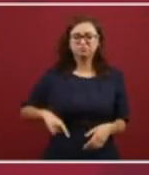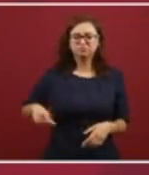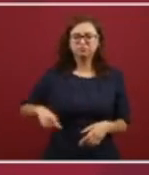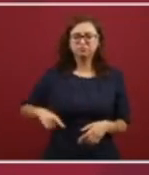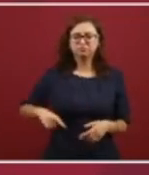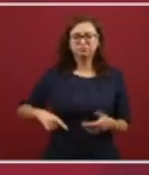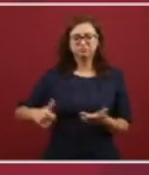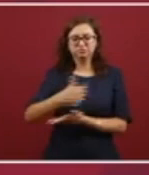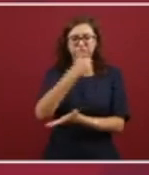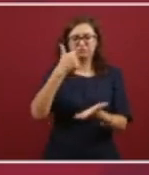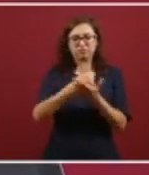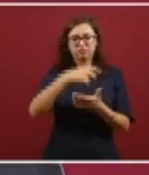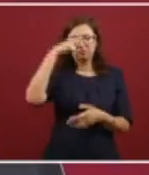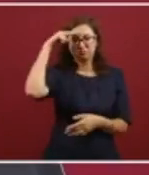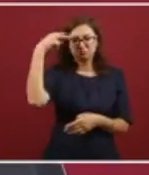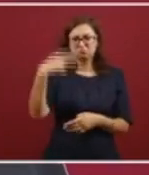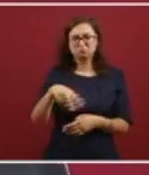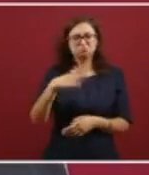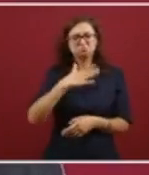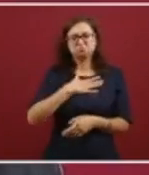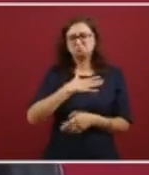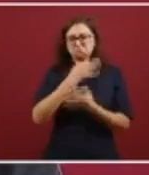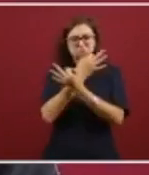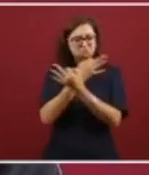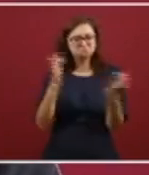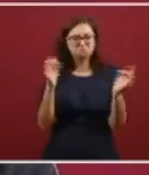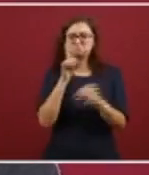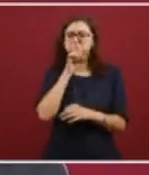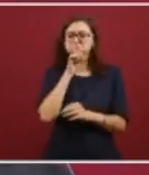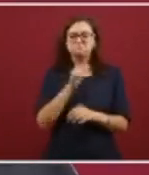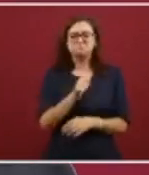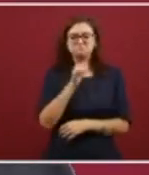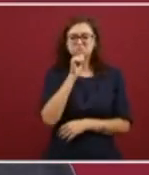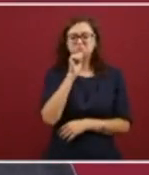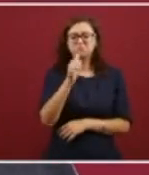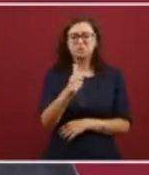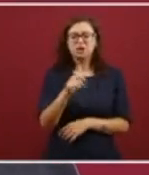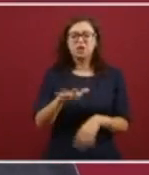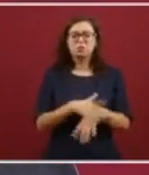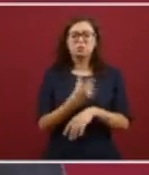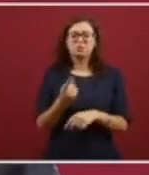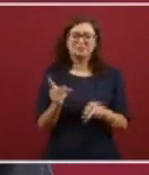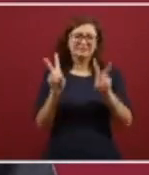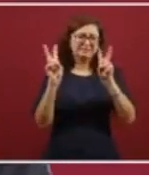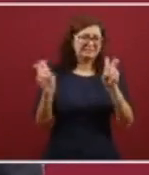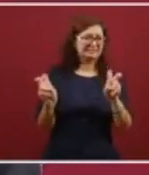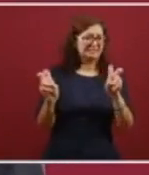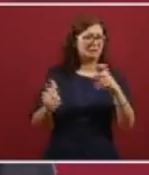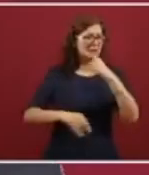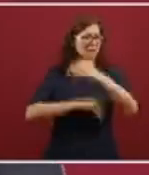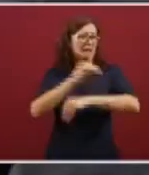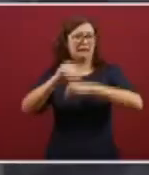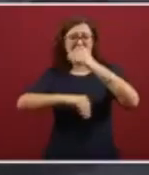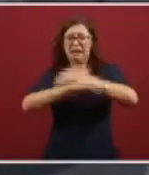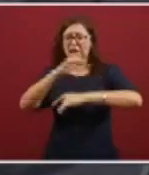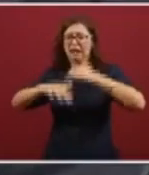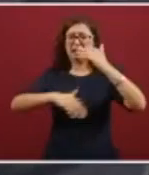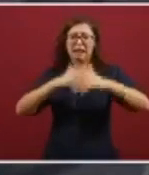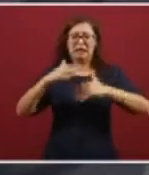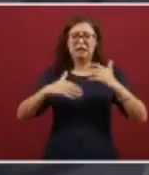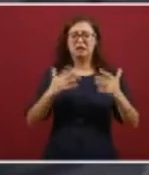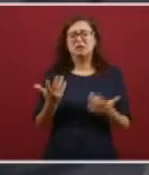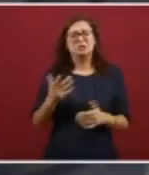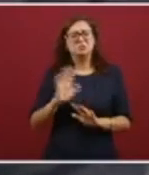la Ciudad de México, porque son temas muy polémicos y quiero